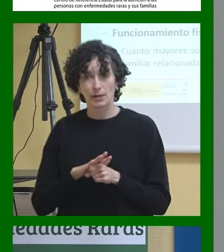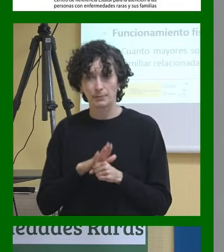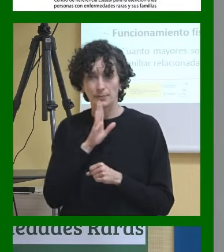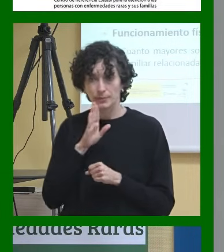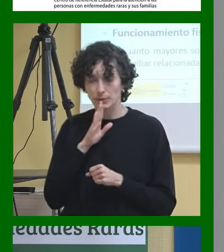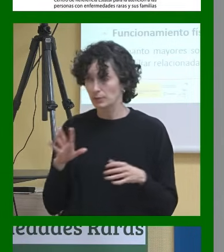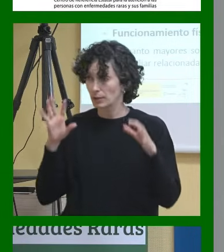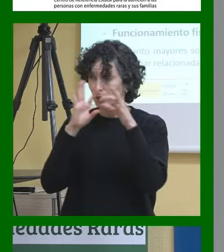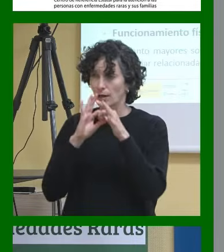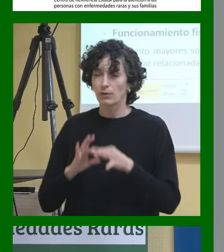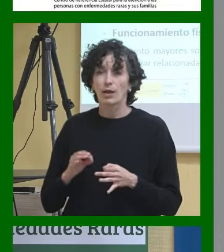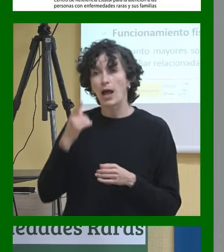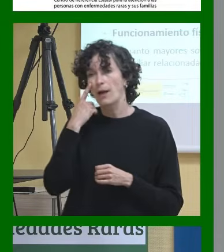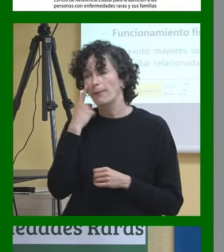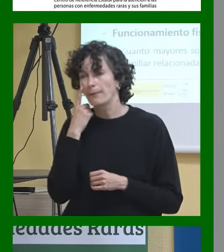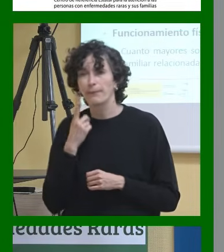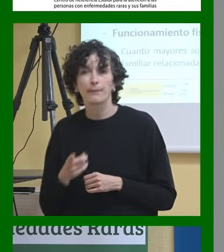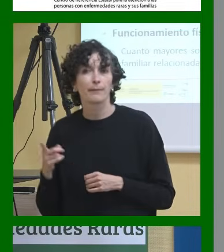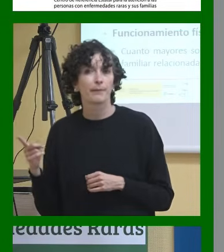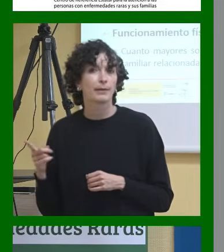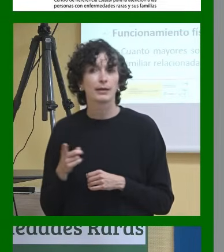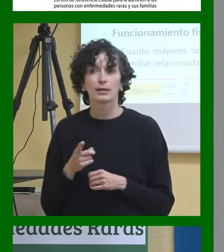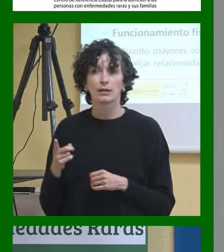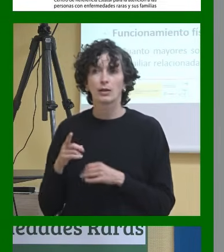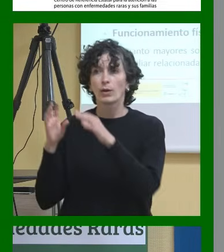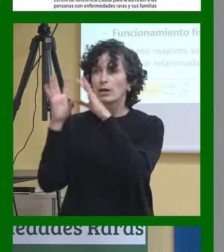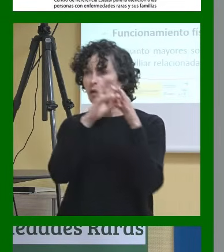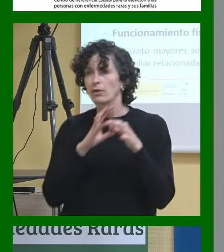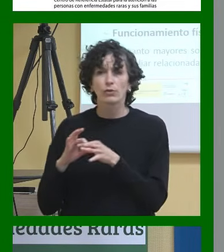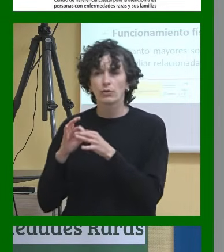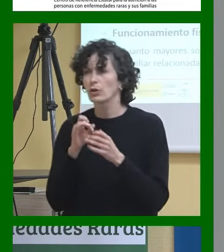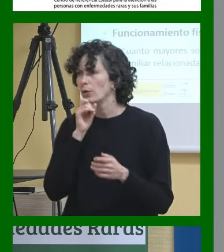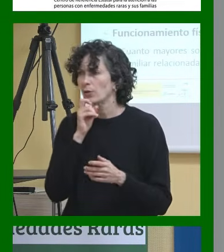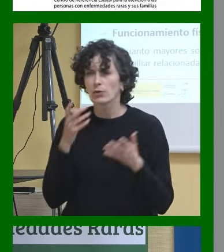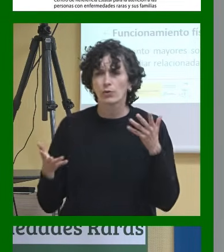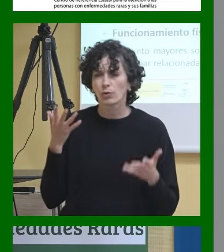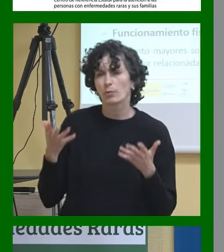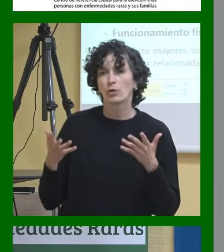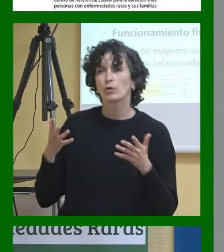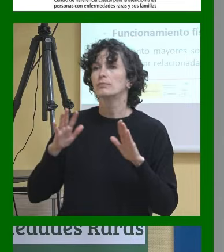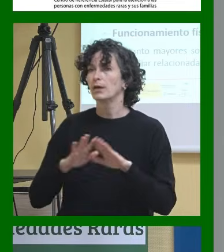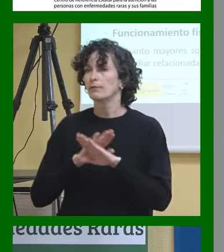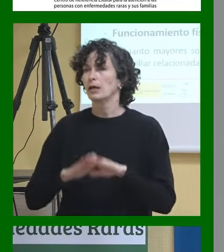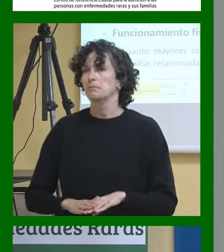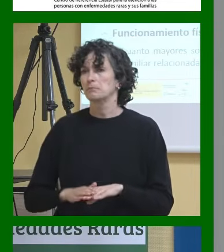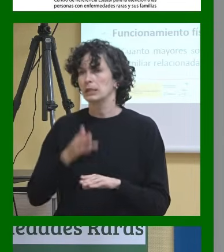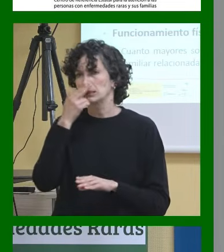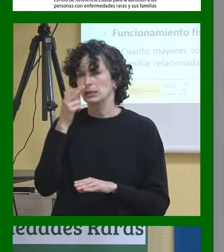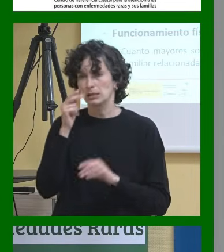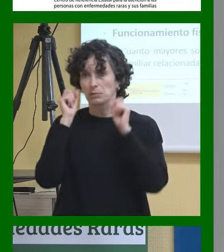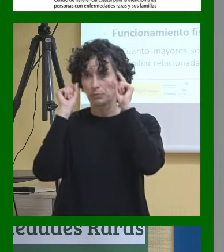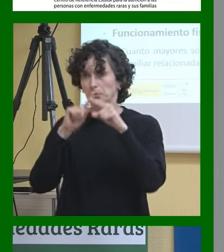ver en qué medida se iban relacionando entre sí, y vimos varias cosas interesantes. Por un